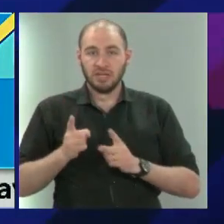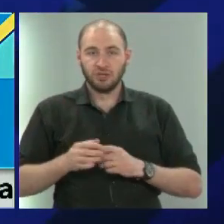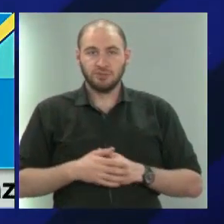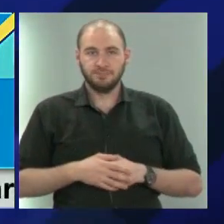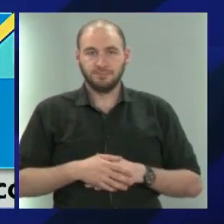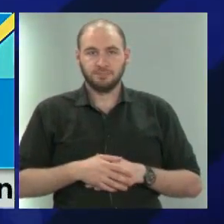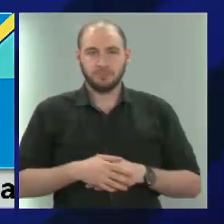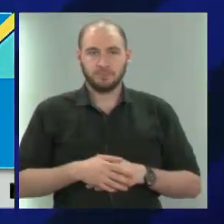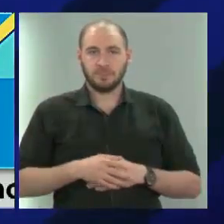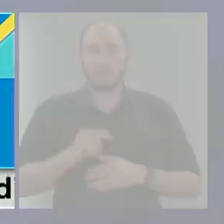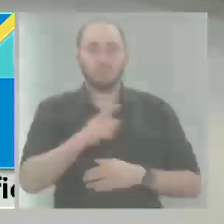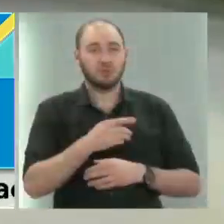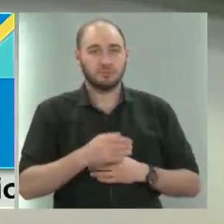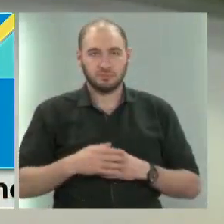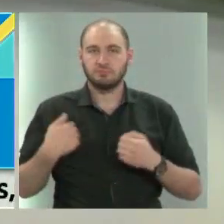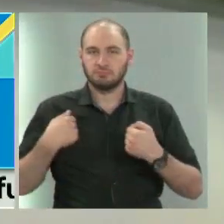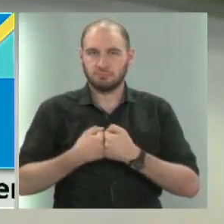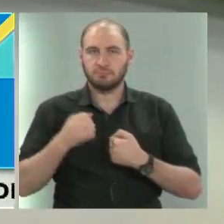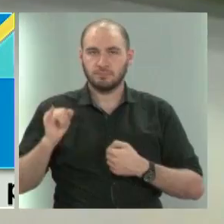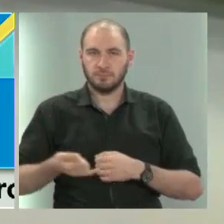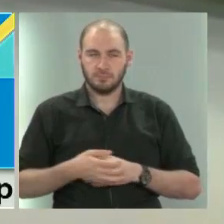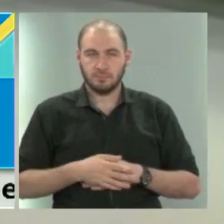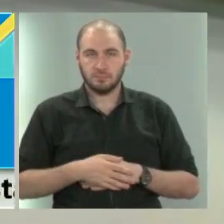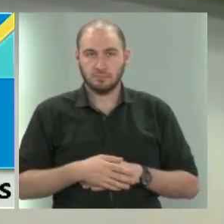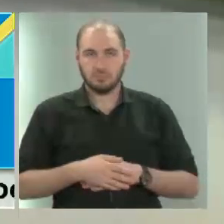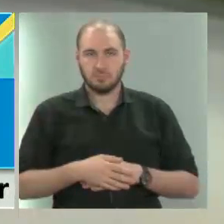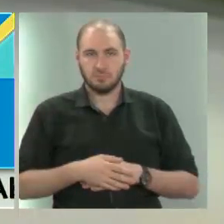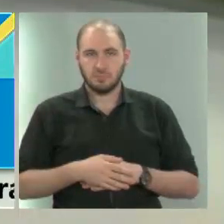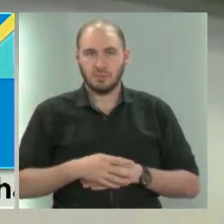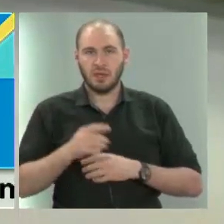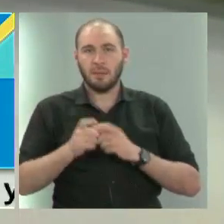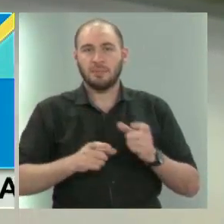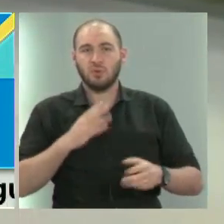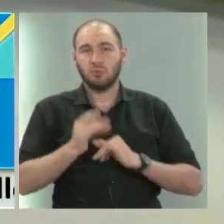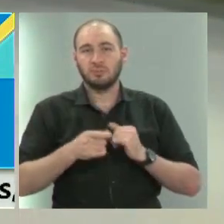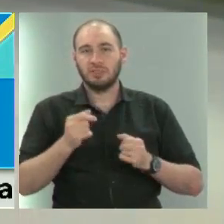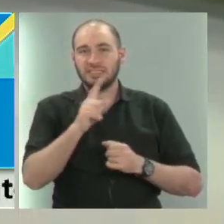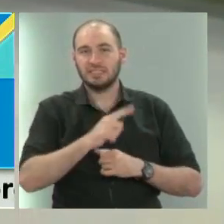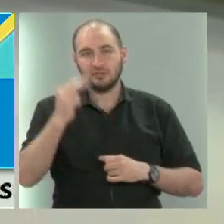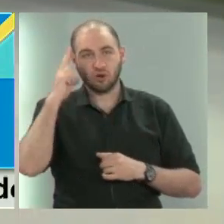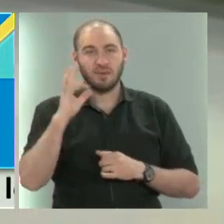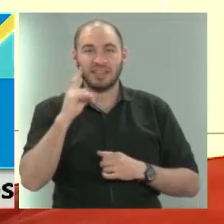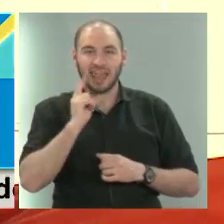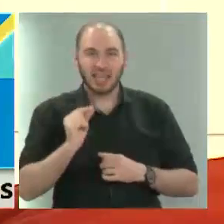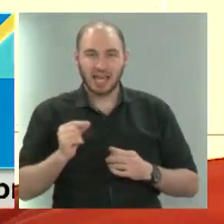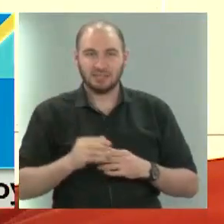Bien. Alejandro. Totalmente de acuerdo. Sí, nadie puede decir que hablar de 190